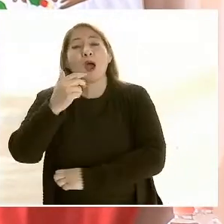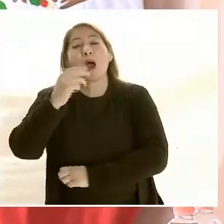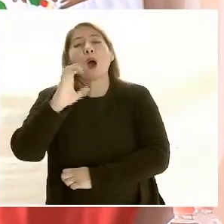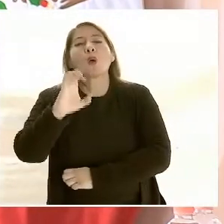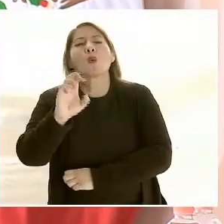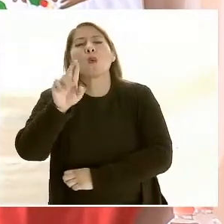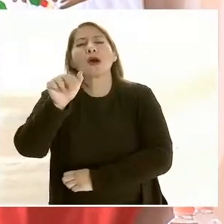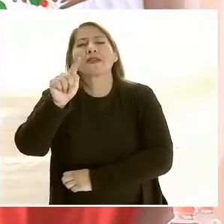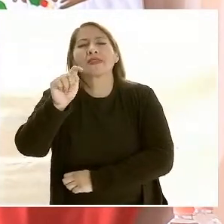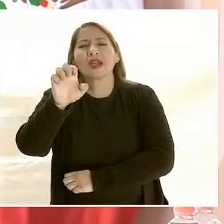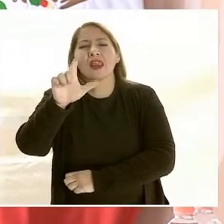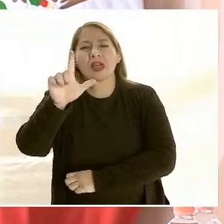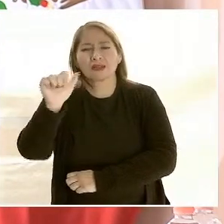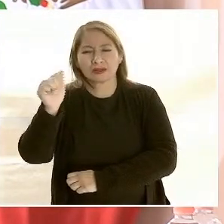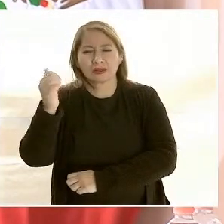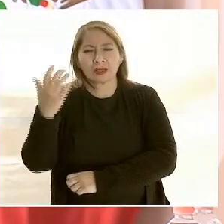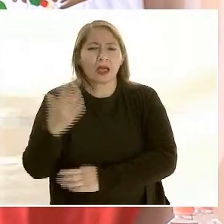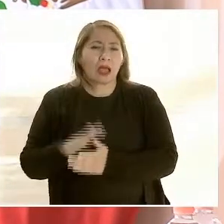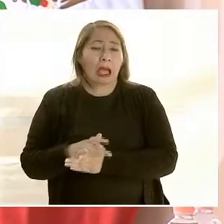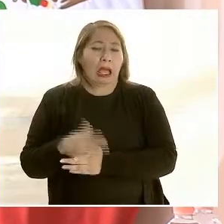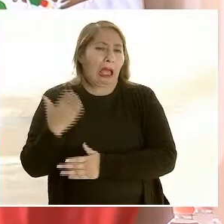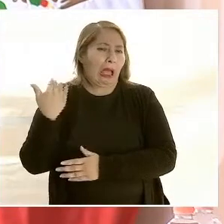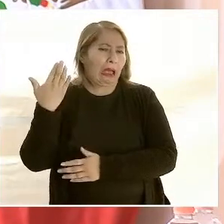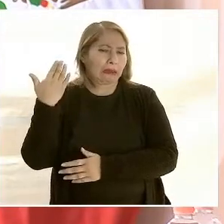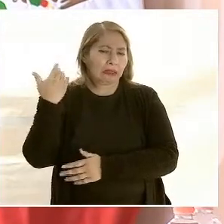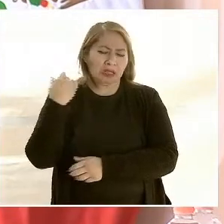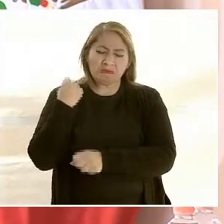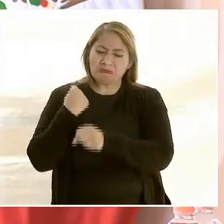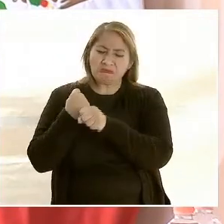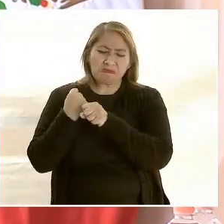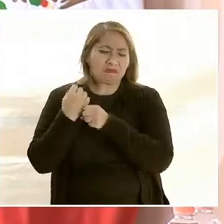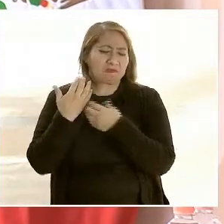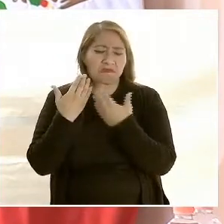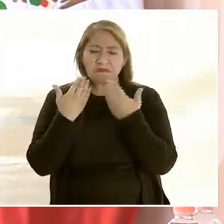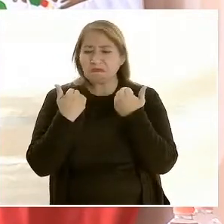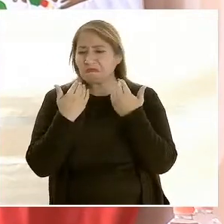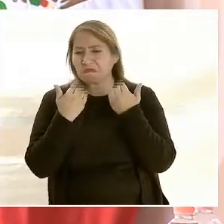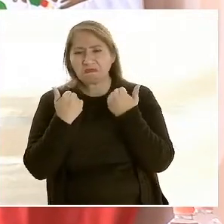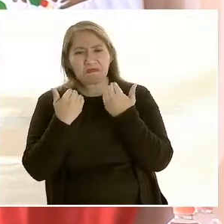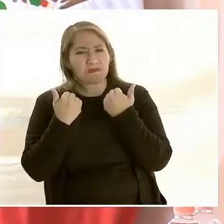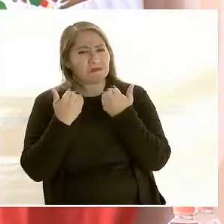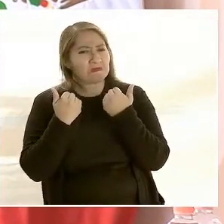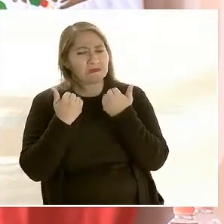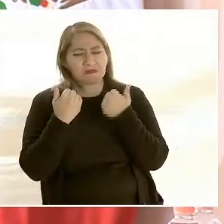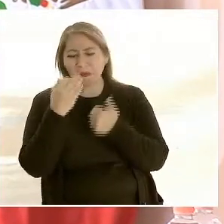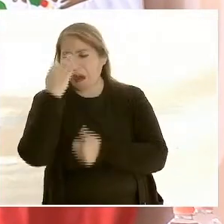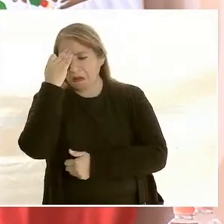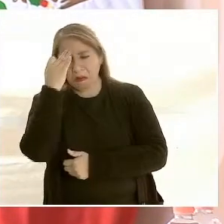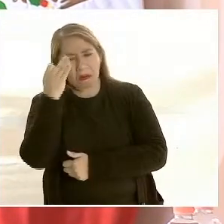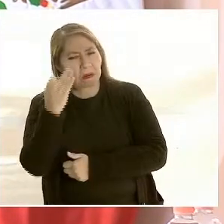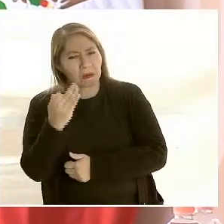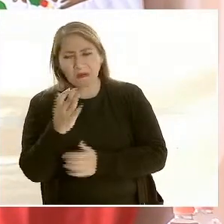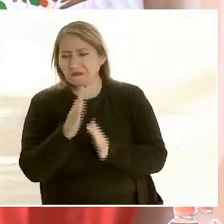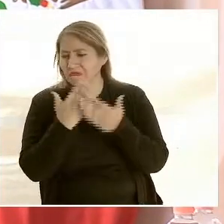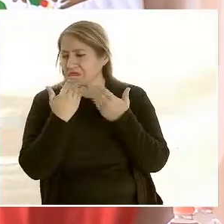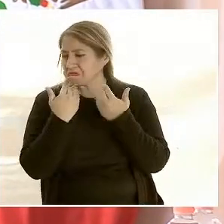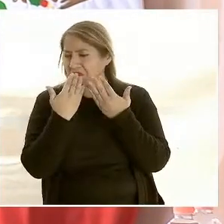no se había hecho durante mucho tiempo para